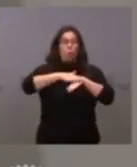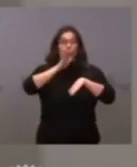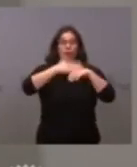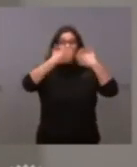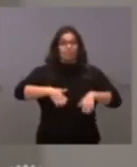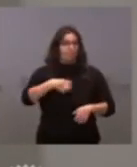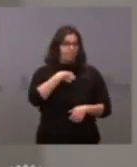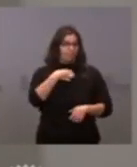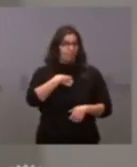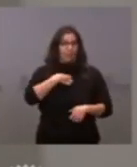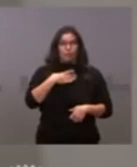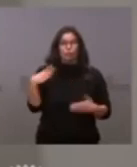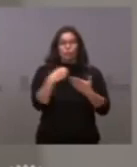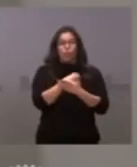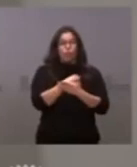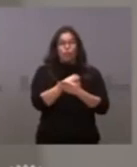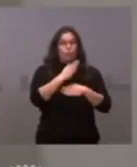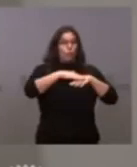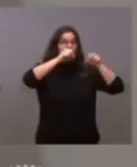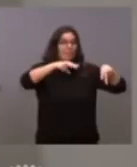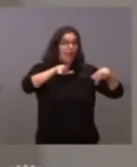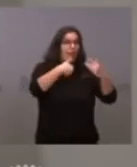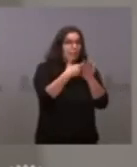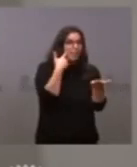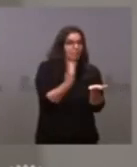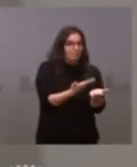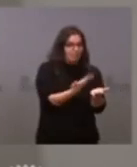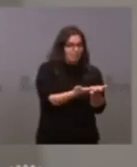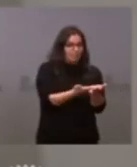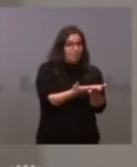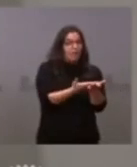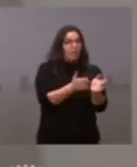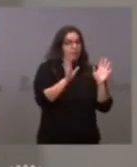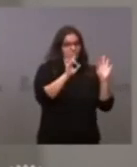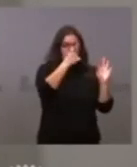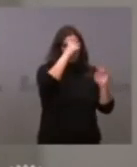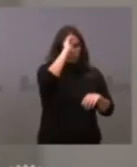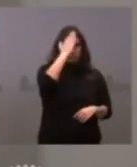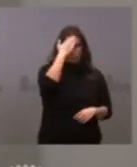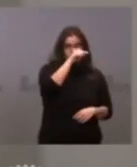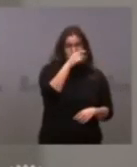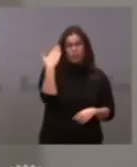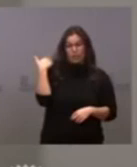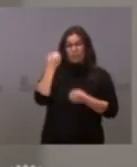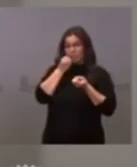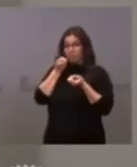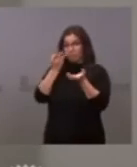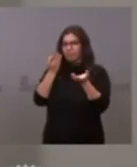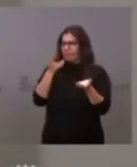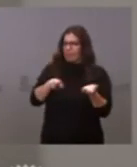todo el mundo, sí que queremos insistir en el mensaje que dimos en su día.